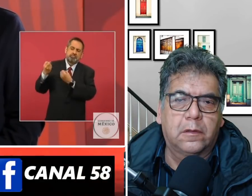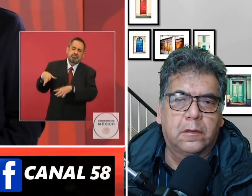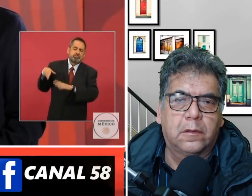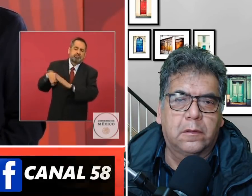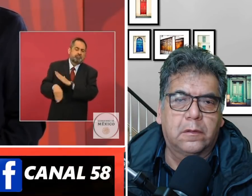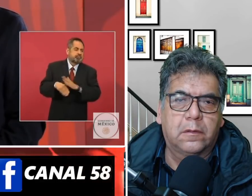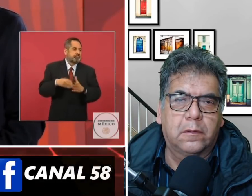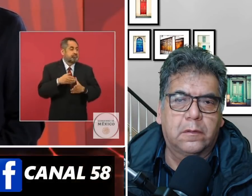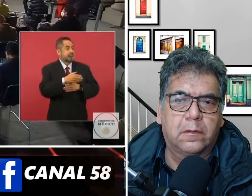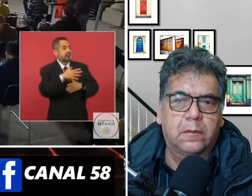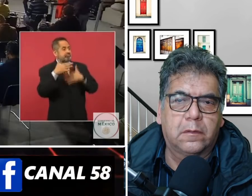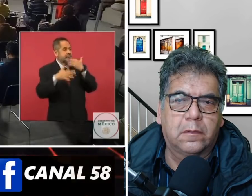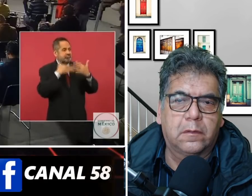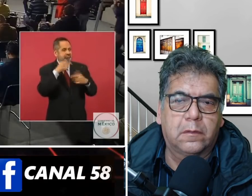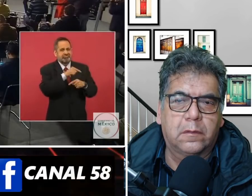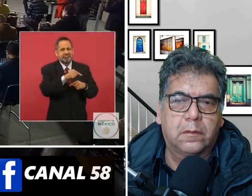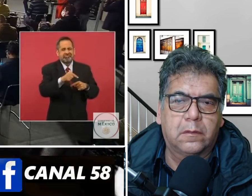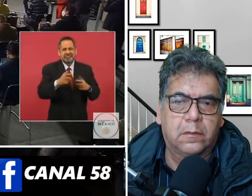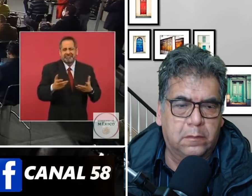y que había que